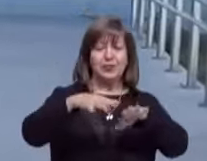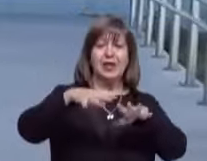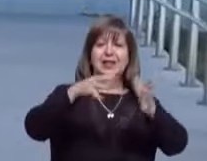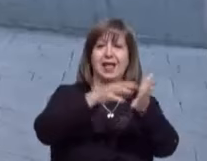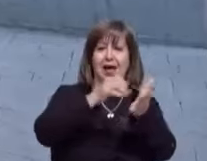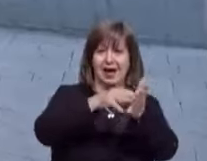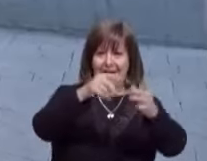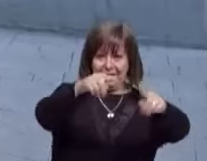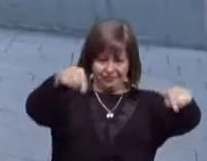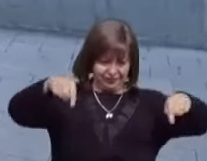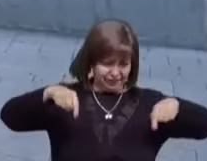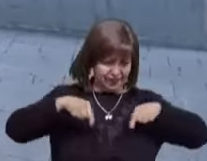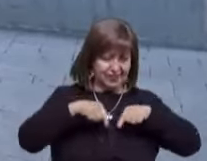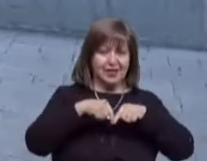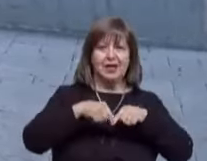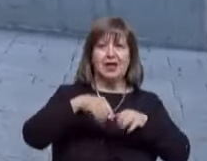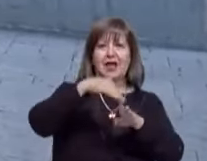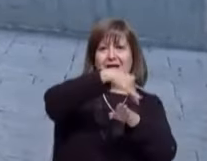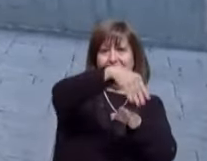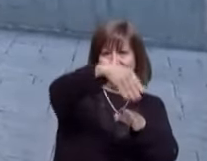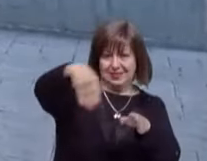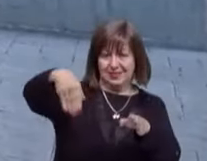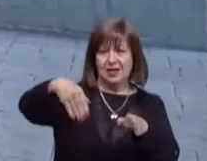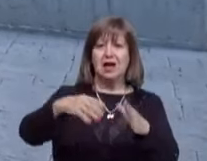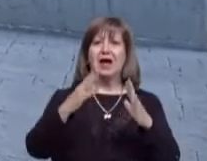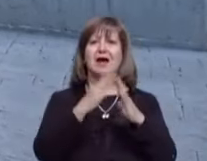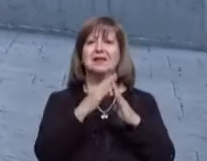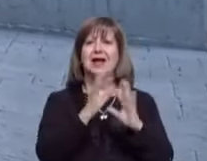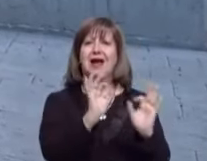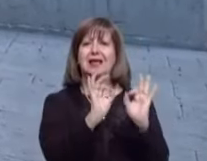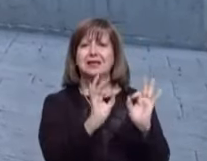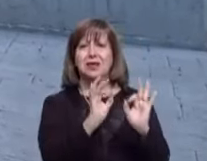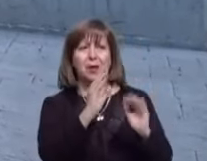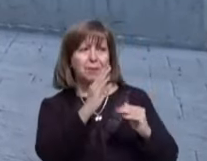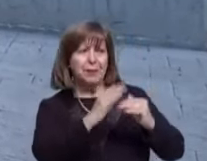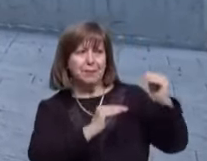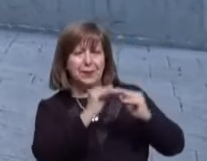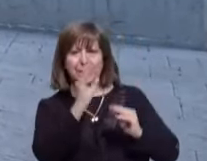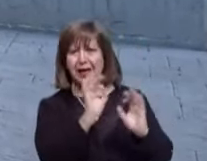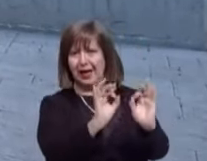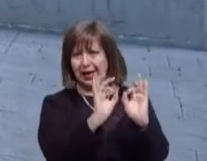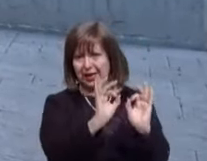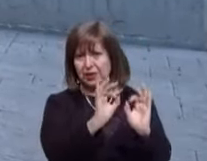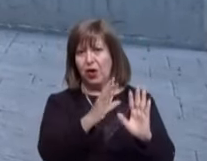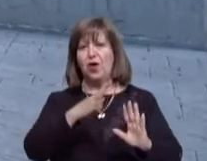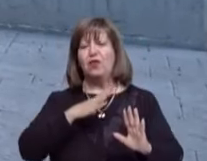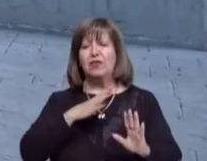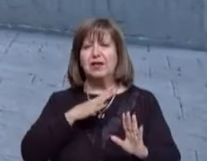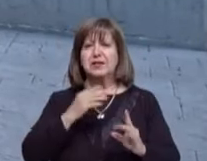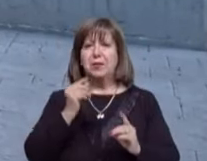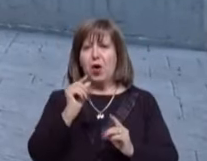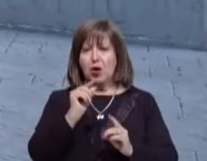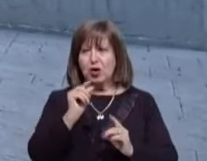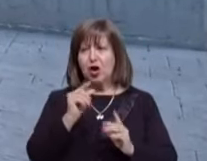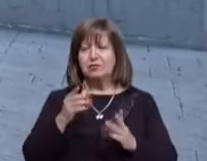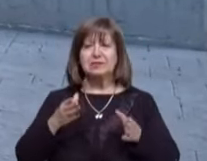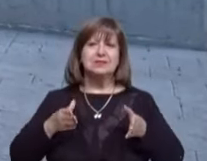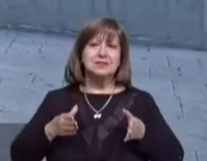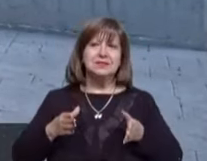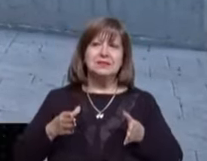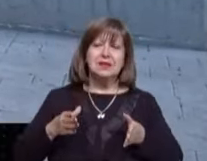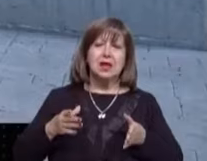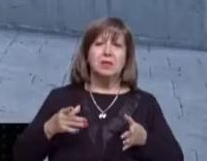González el sueño de la casa propia las casas ya están terminadas faltan un par de obras qué les vienen prometiendo que esto